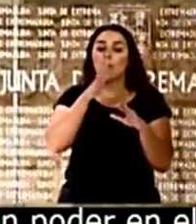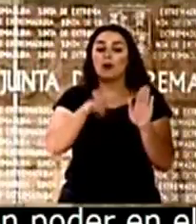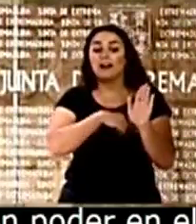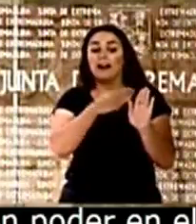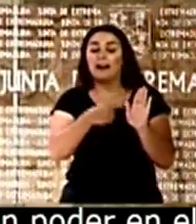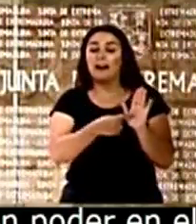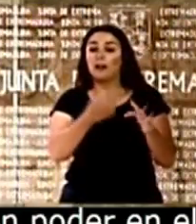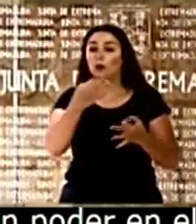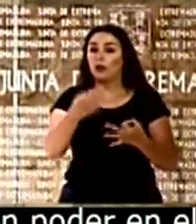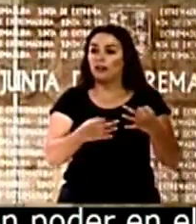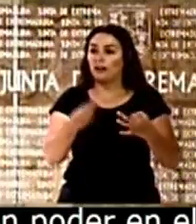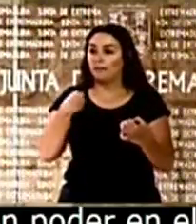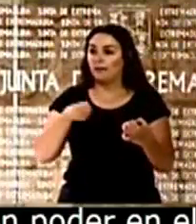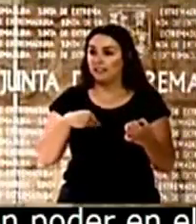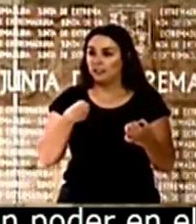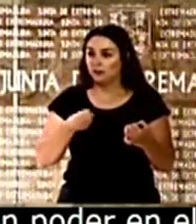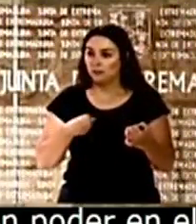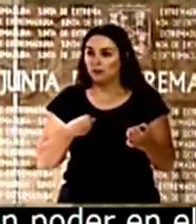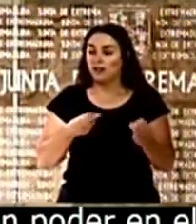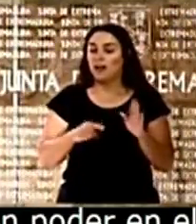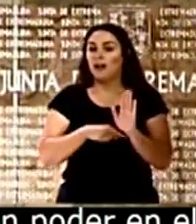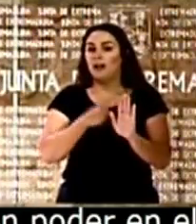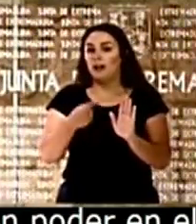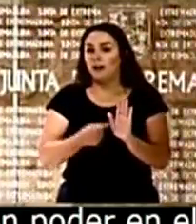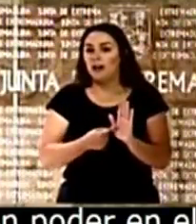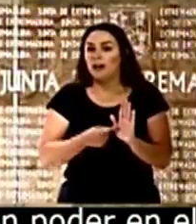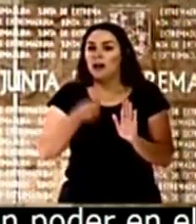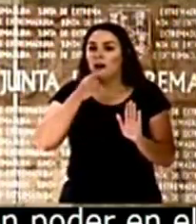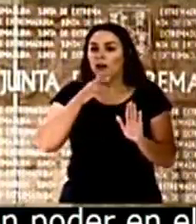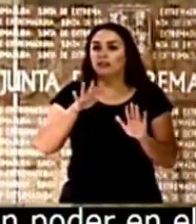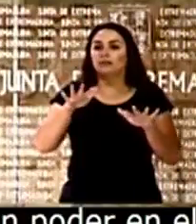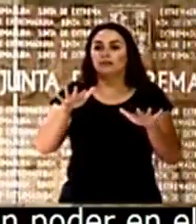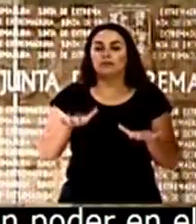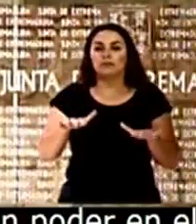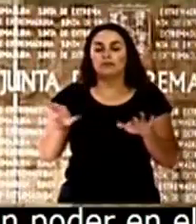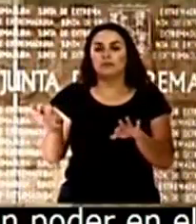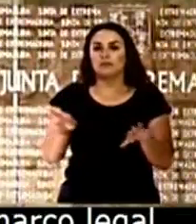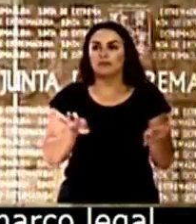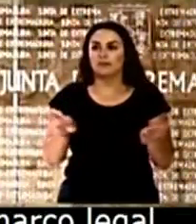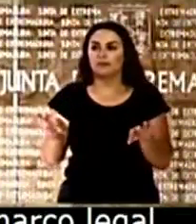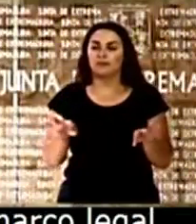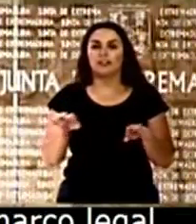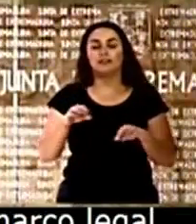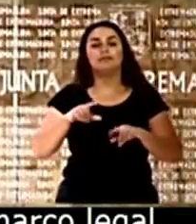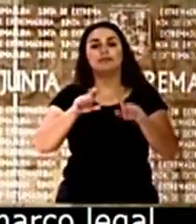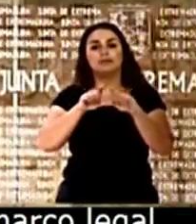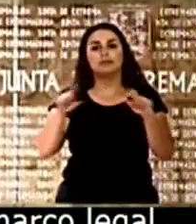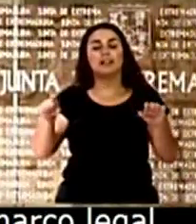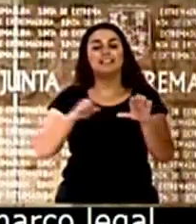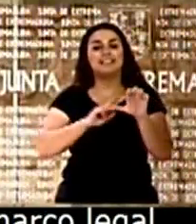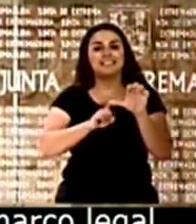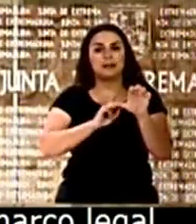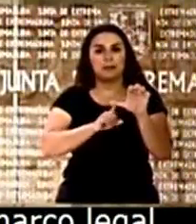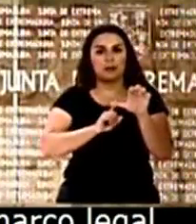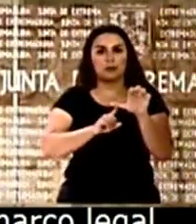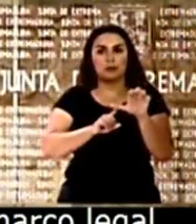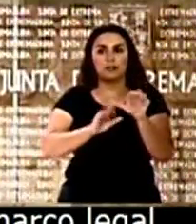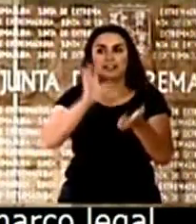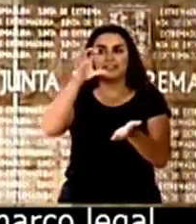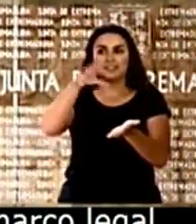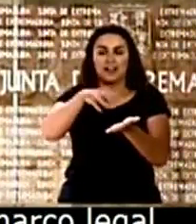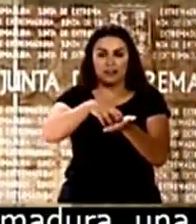jurídico y a ese marco legal, poder instalar una industria de este tipo en Extremadura, una instalación, mejor